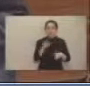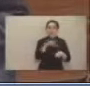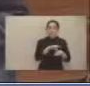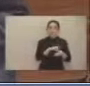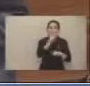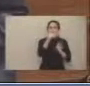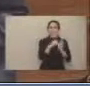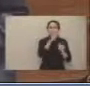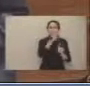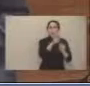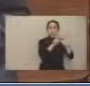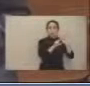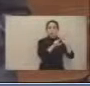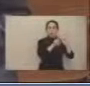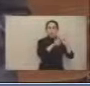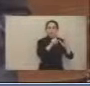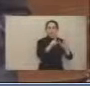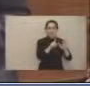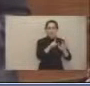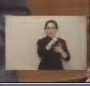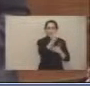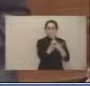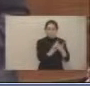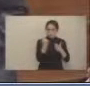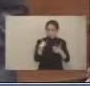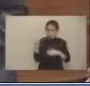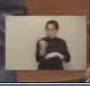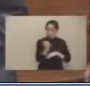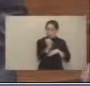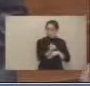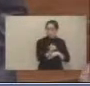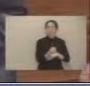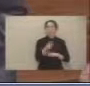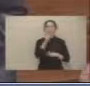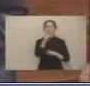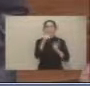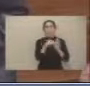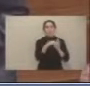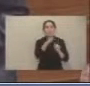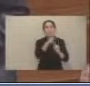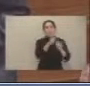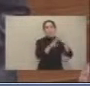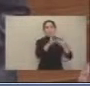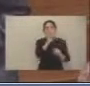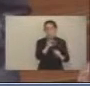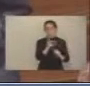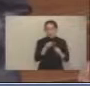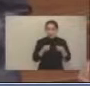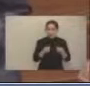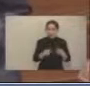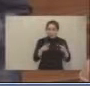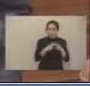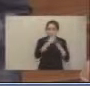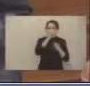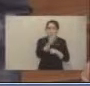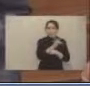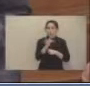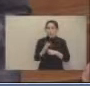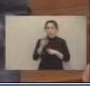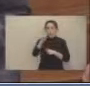1496 millones el presupuesto que Ed respaldó con su voto 1480 en total el gasto social se eleva a